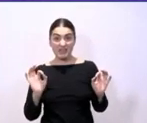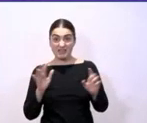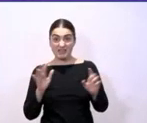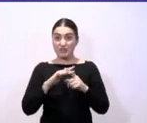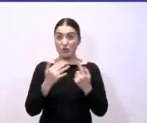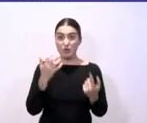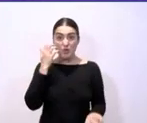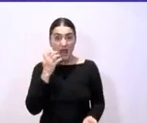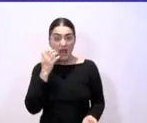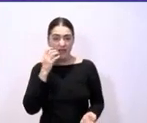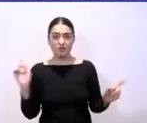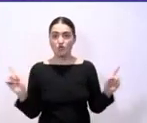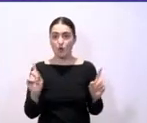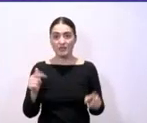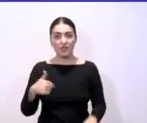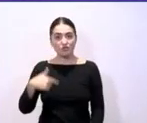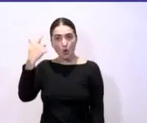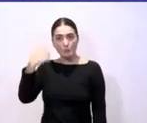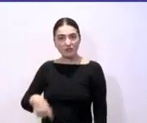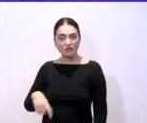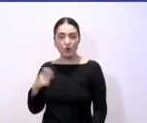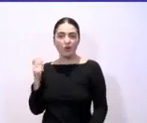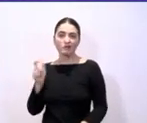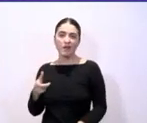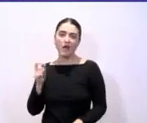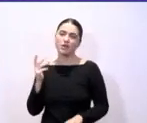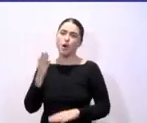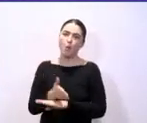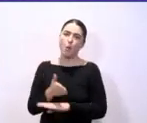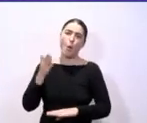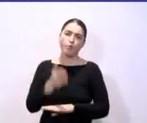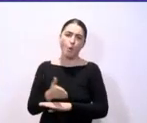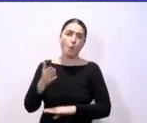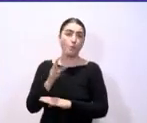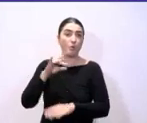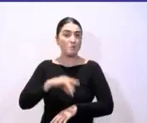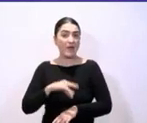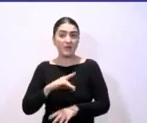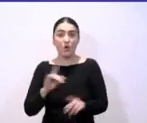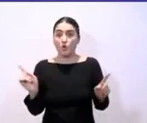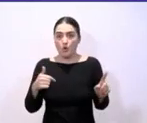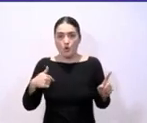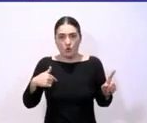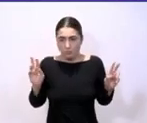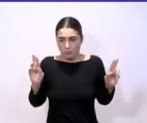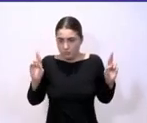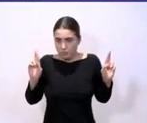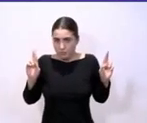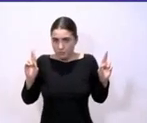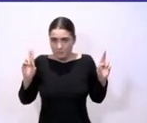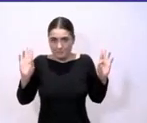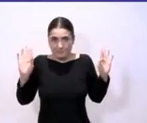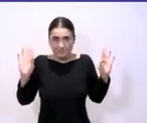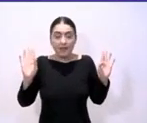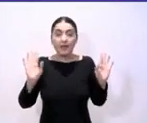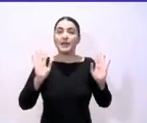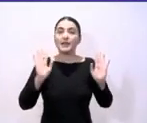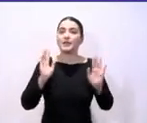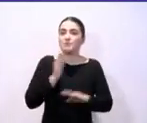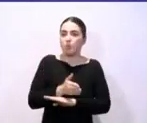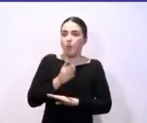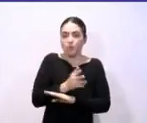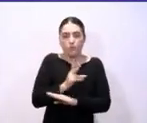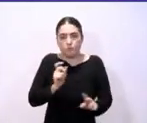no soy precisamente de las personas que acuden al médico. Afortunadamente, toco madera, que no tenga que acudir mucho más. Pero cuando uno